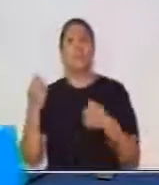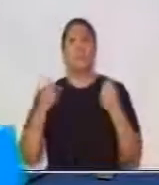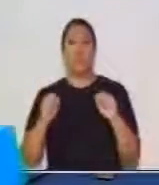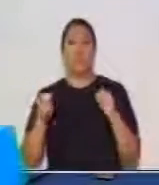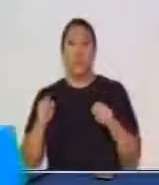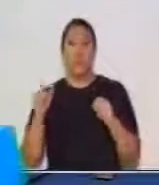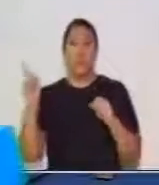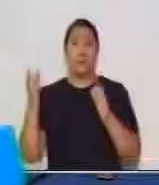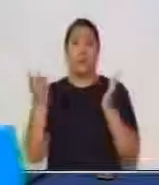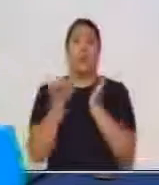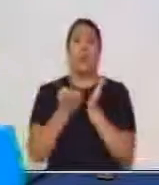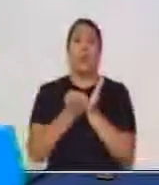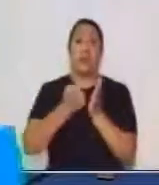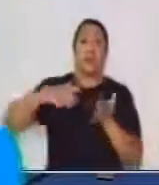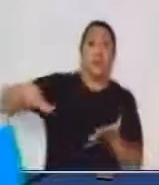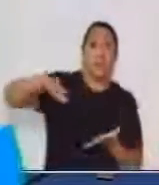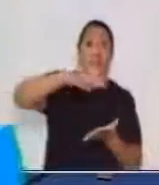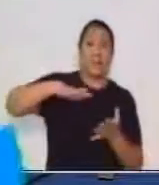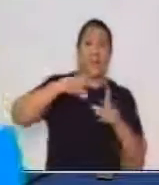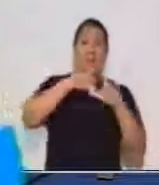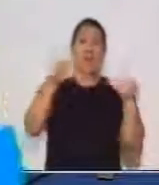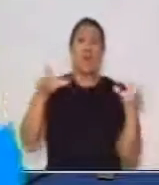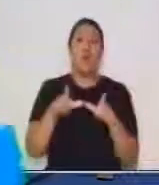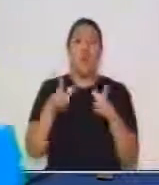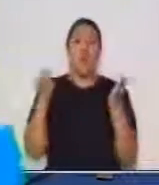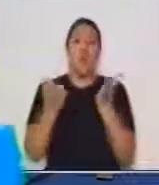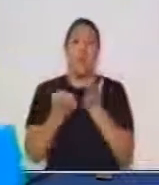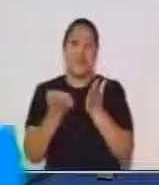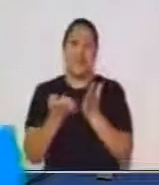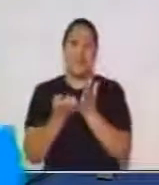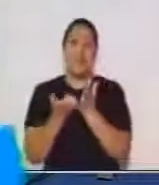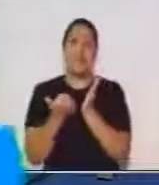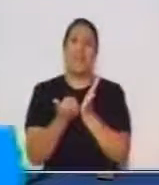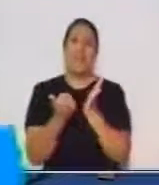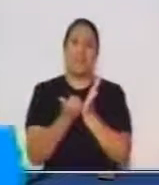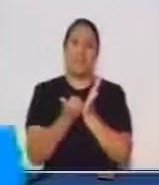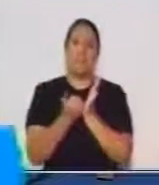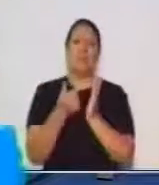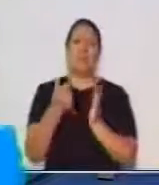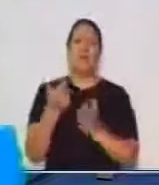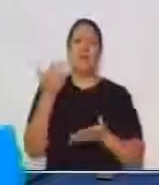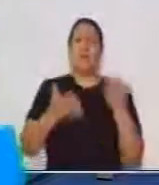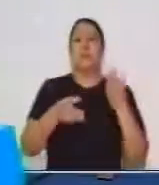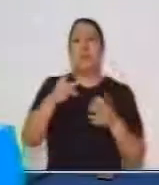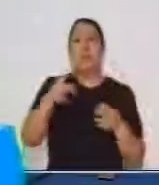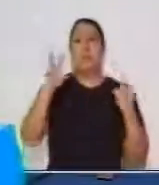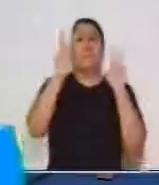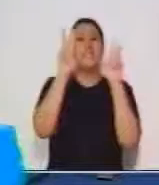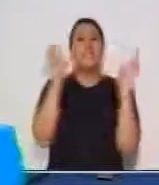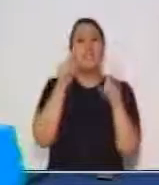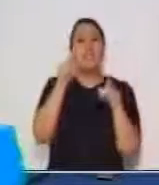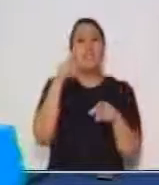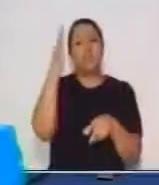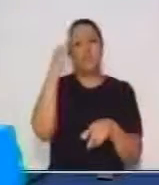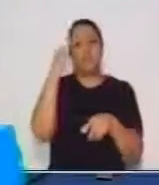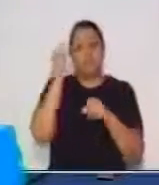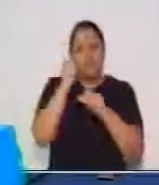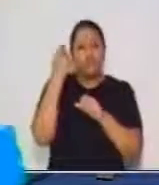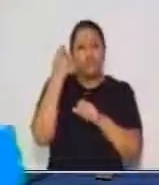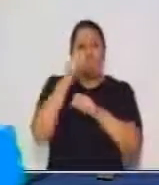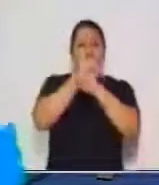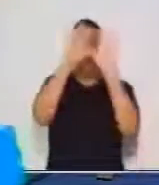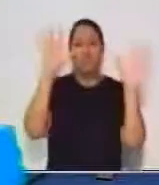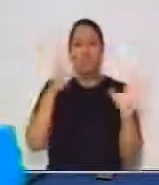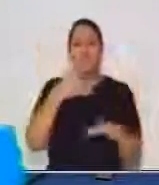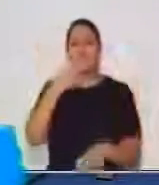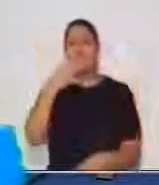pues normalmente se trabajan temas en donde conozcas tú la realidad de tu establecimiento